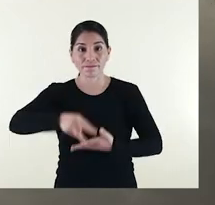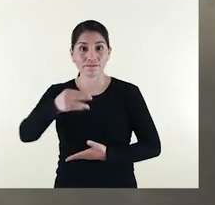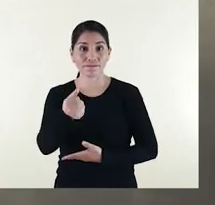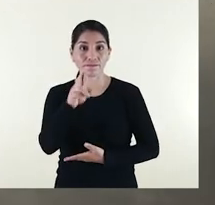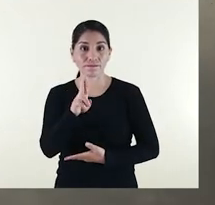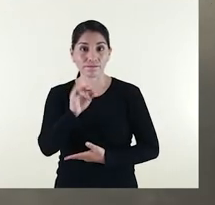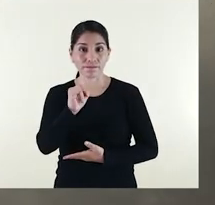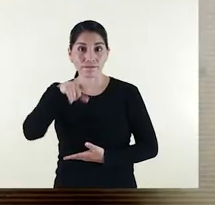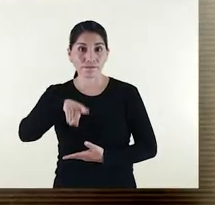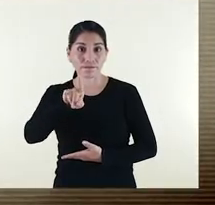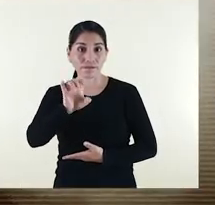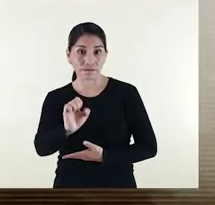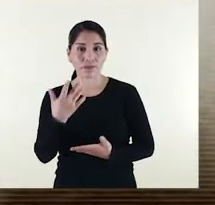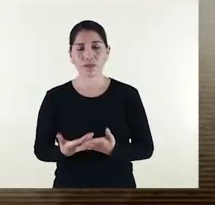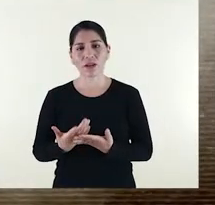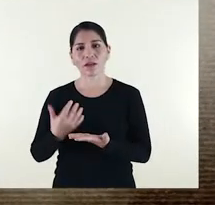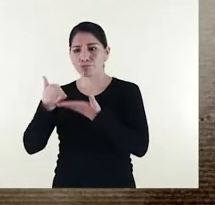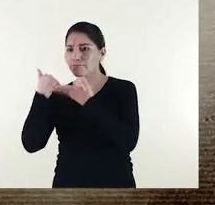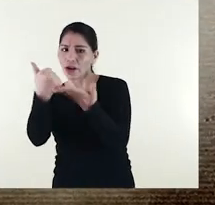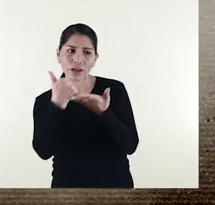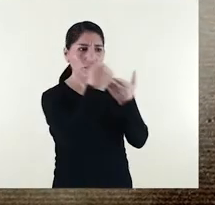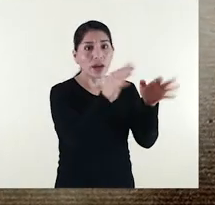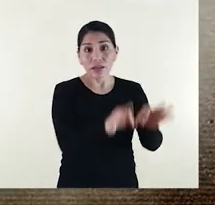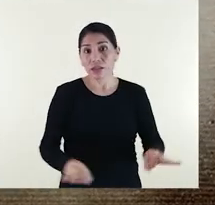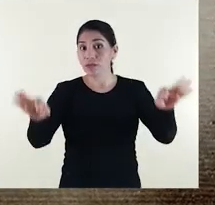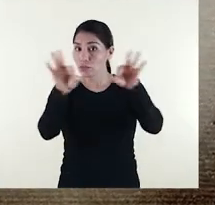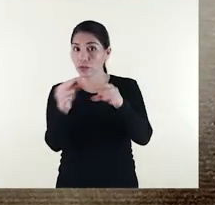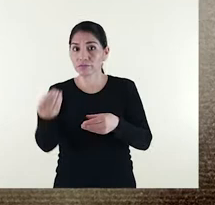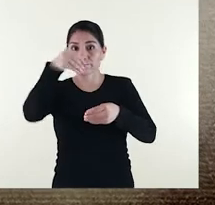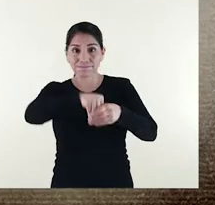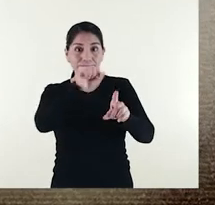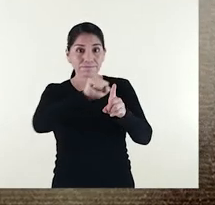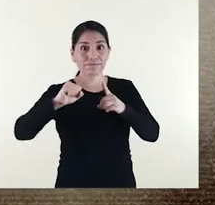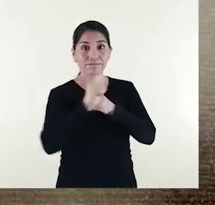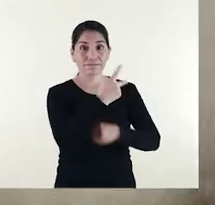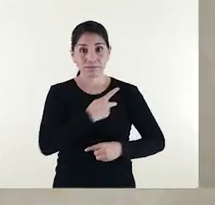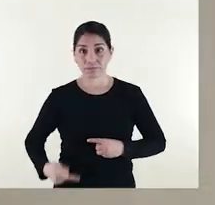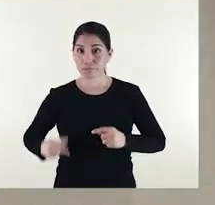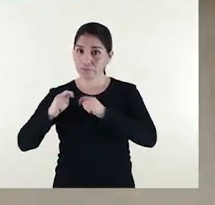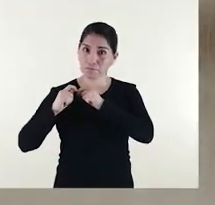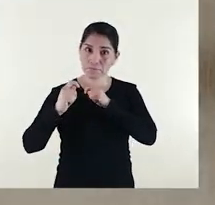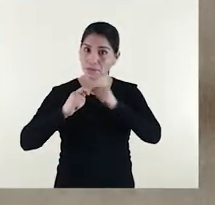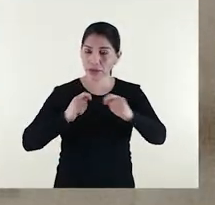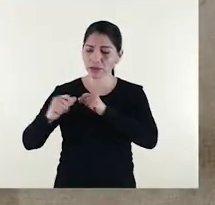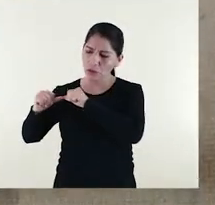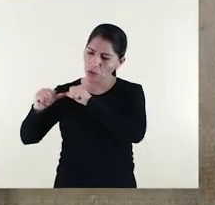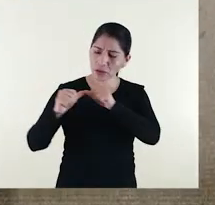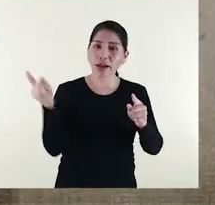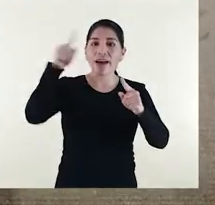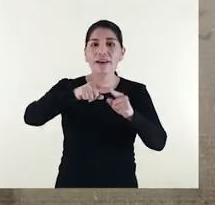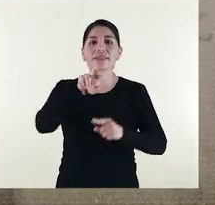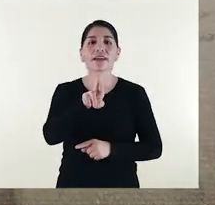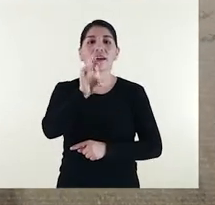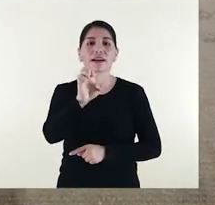Hospicio Manrique. La caridad era un elemento importante dentro de la sociedad virreinal y continuó siéndolo durante